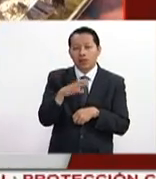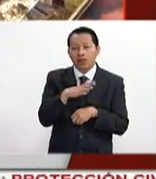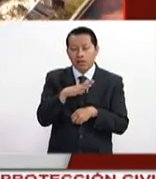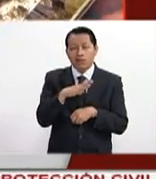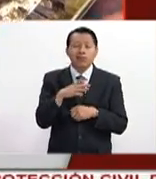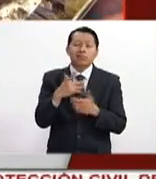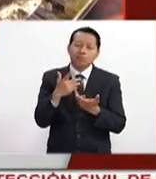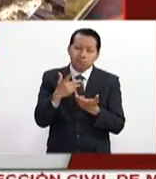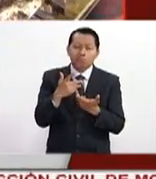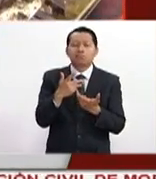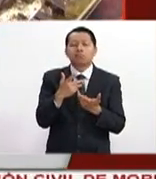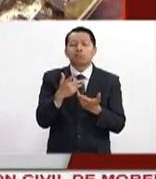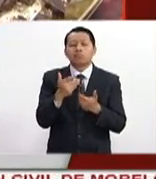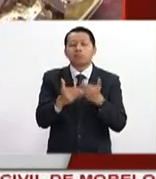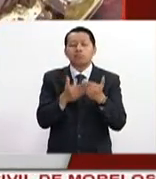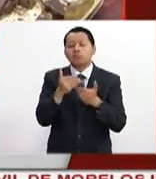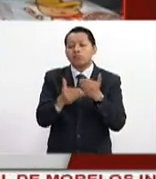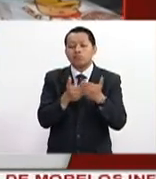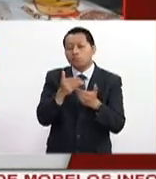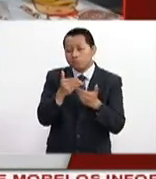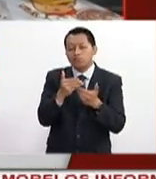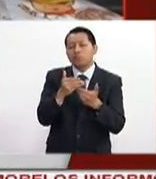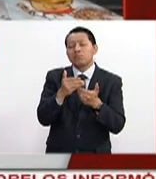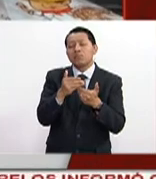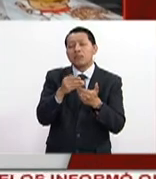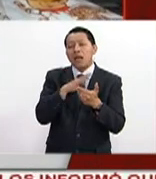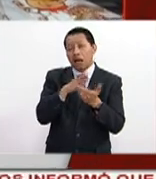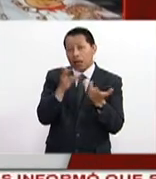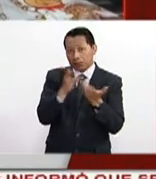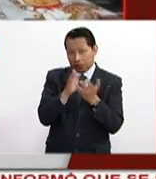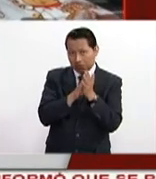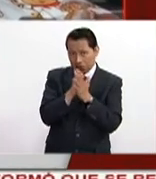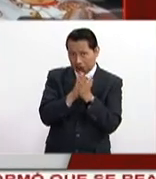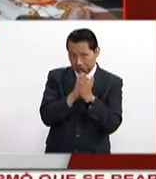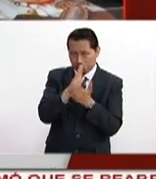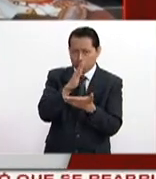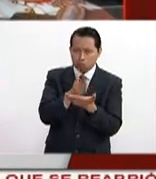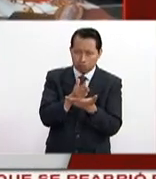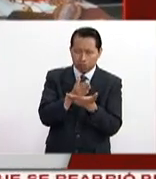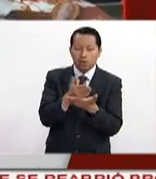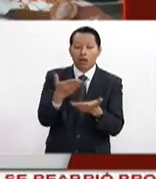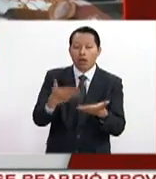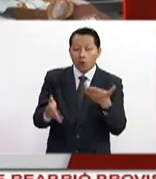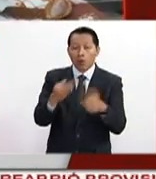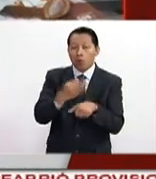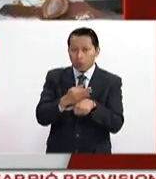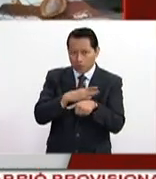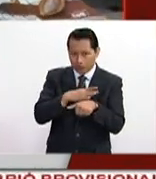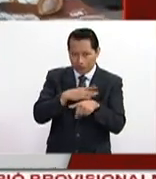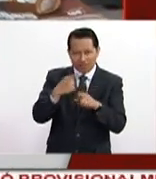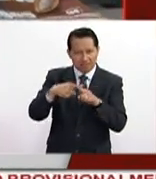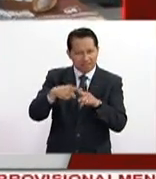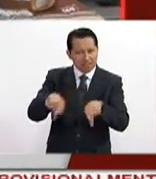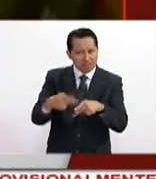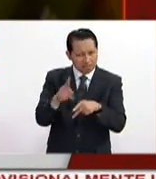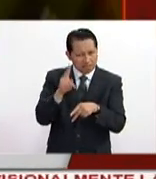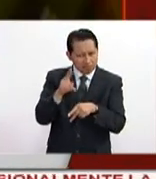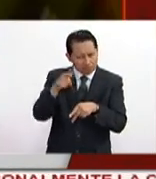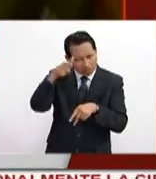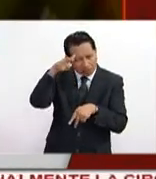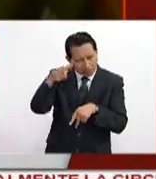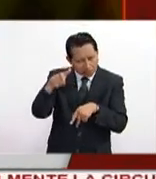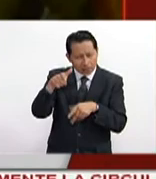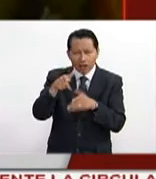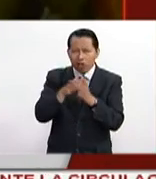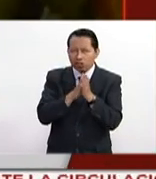a cierto punto y hasta ahí, ¿no? Y bueno, actualmente en el mercado encuentras muchas cosas que parecen chocolate, saben